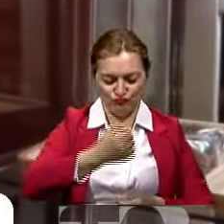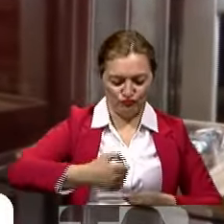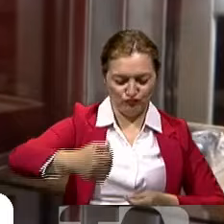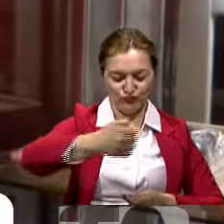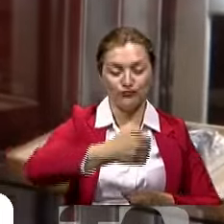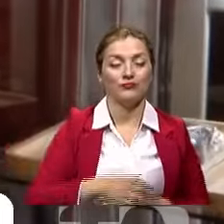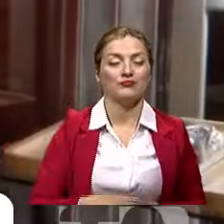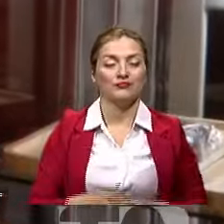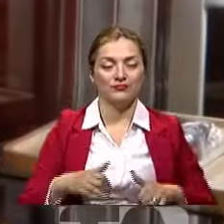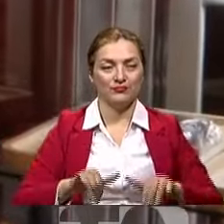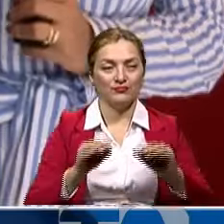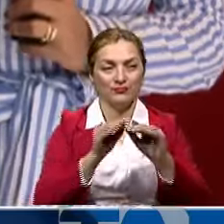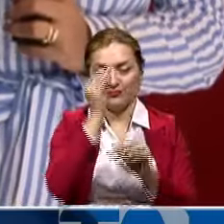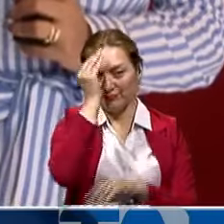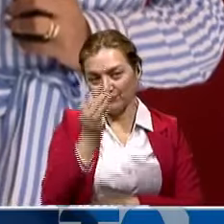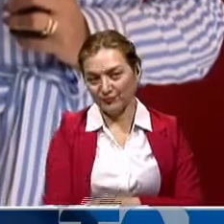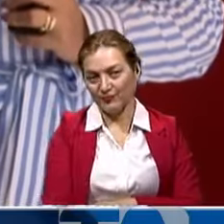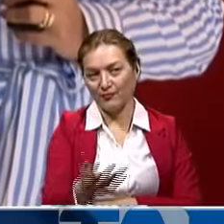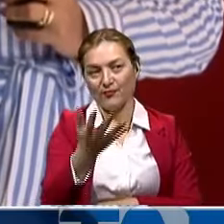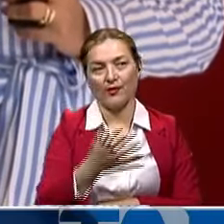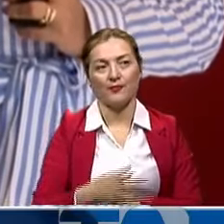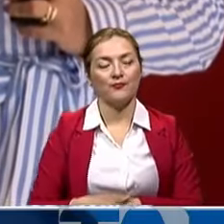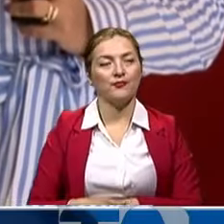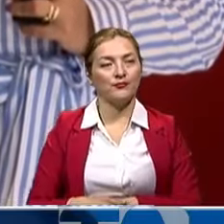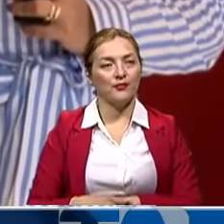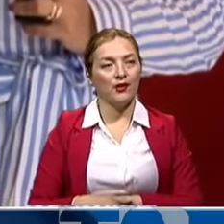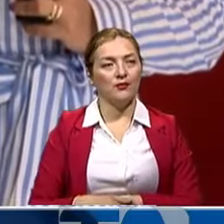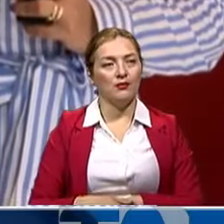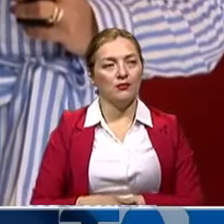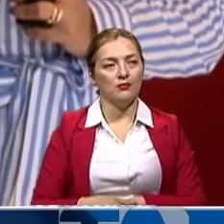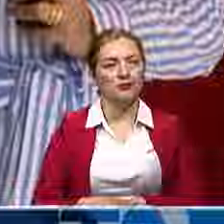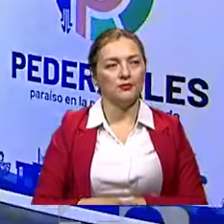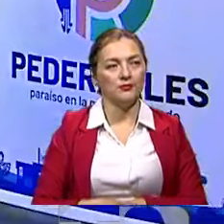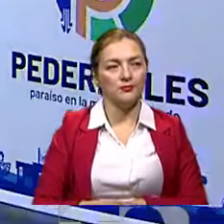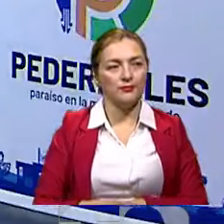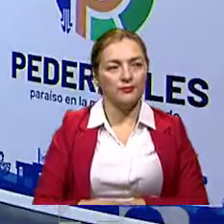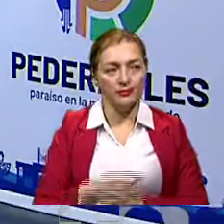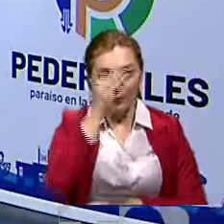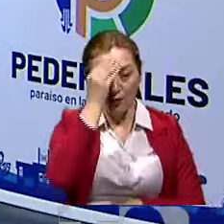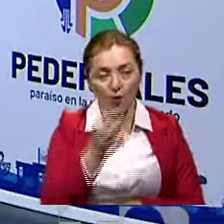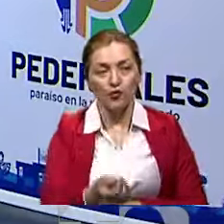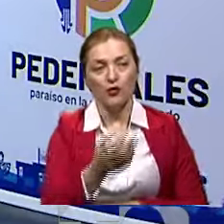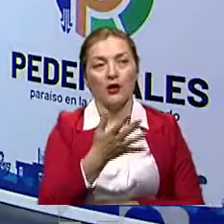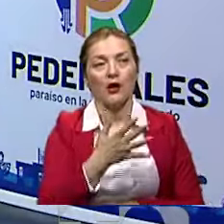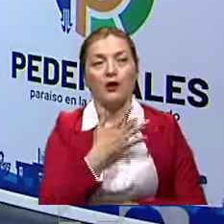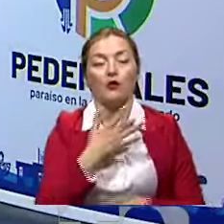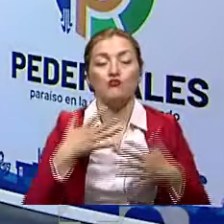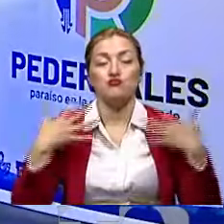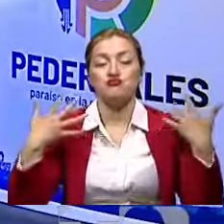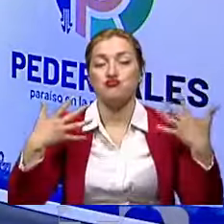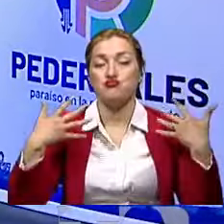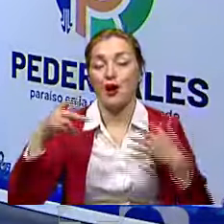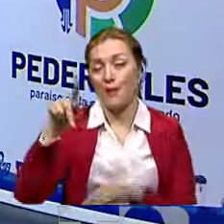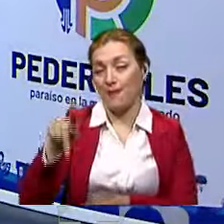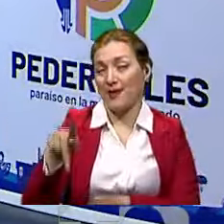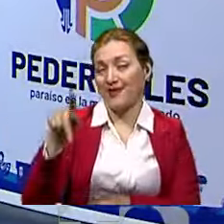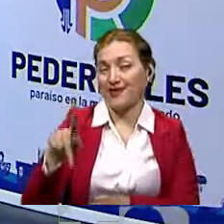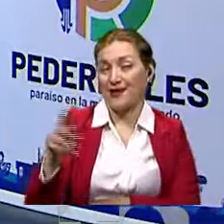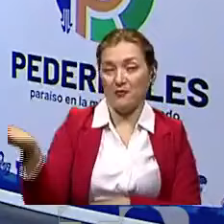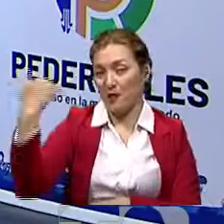en estudios. Buenos días. Buenos días, buenos días. Y hablando de días de calor, a Pedernales tenemos que ir con el buen